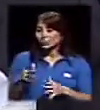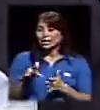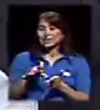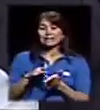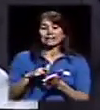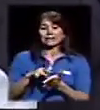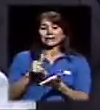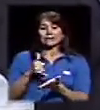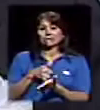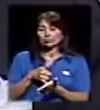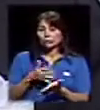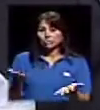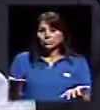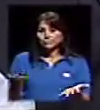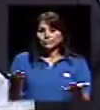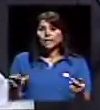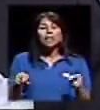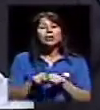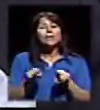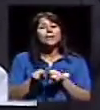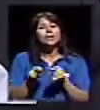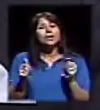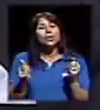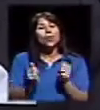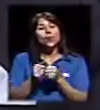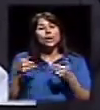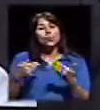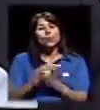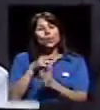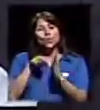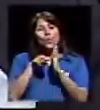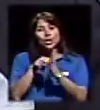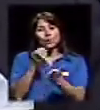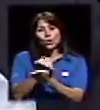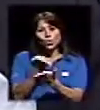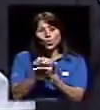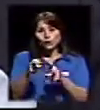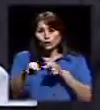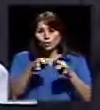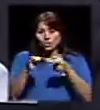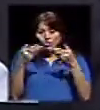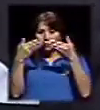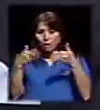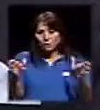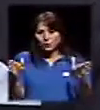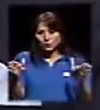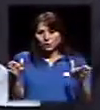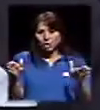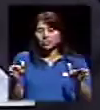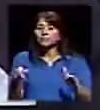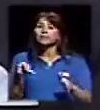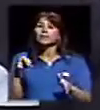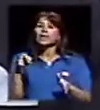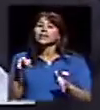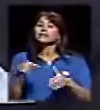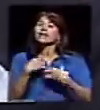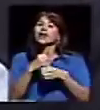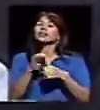El desplazamiento con el nuevo modelo económico de regulación y apertura, van a formarse